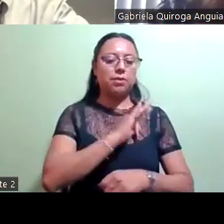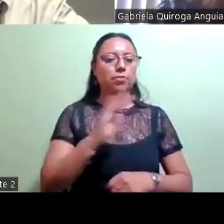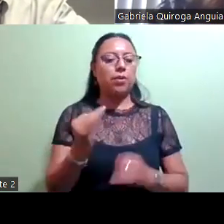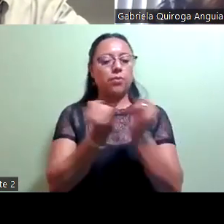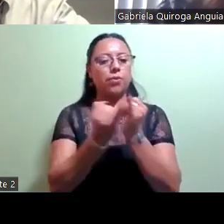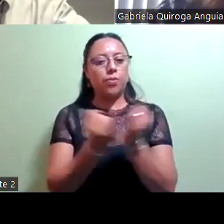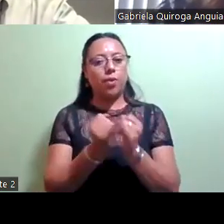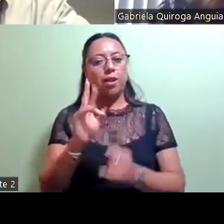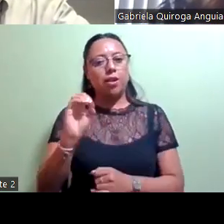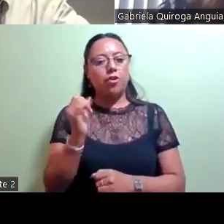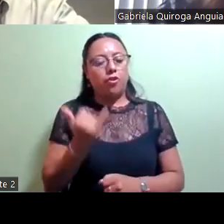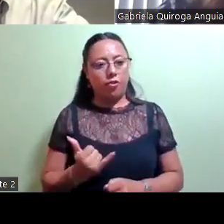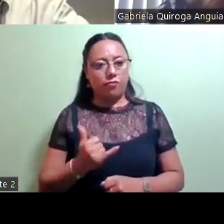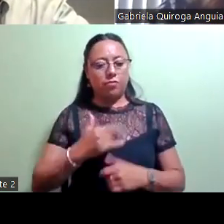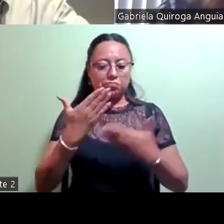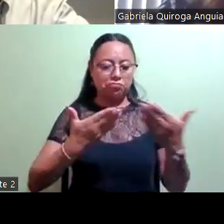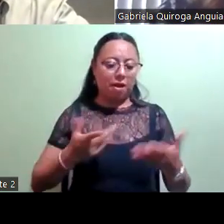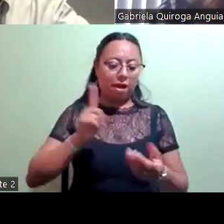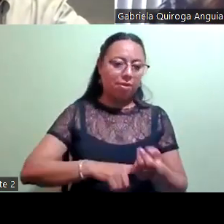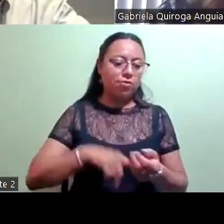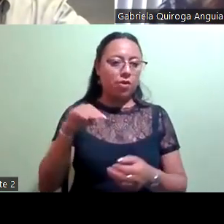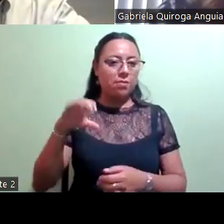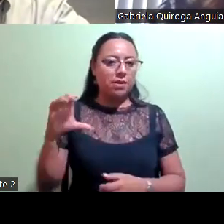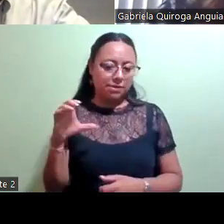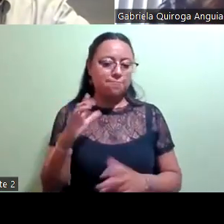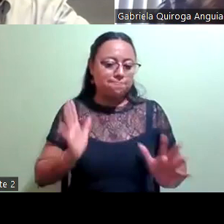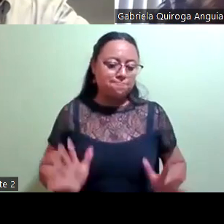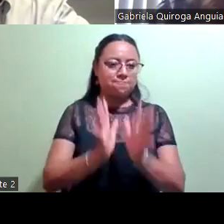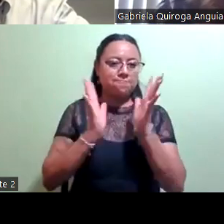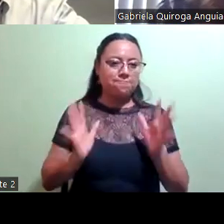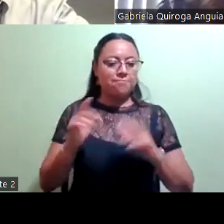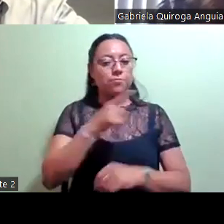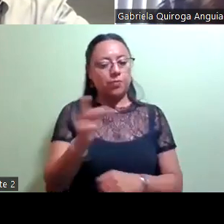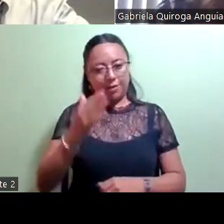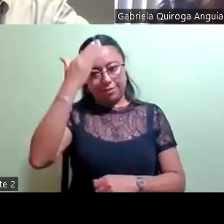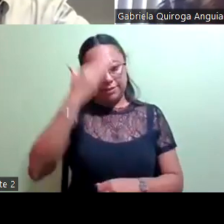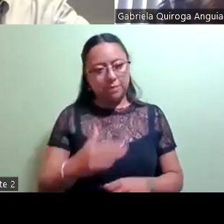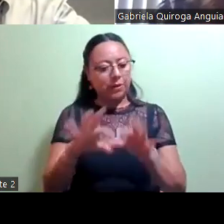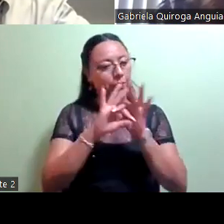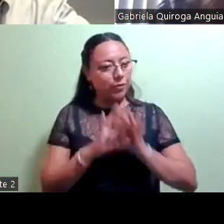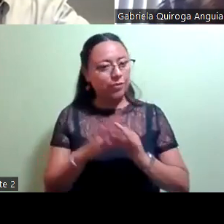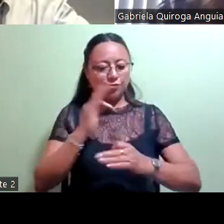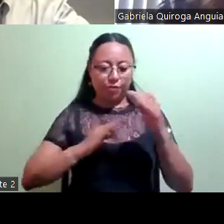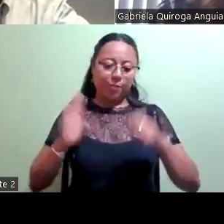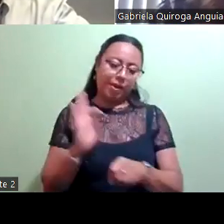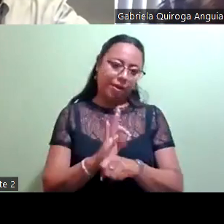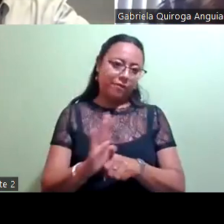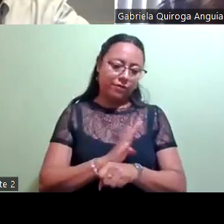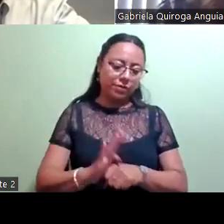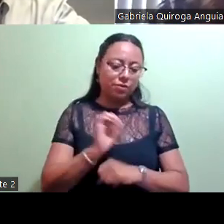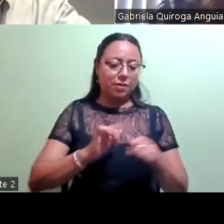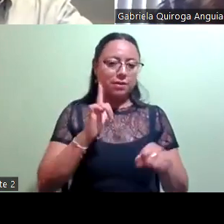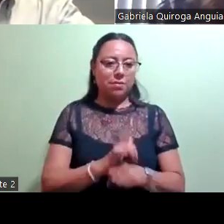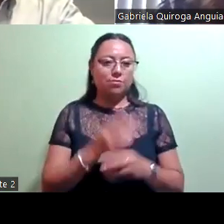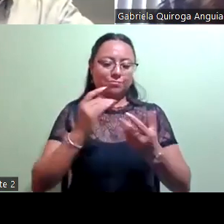el impulso que le está dando este tema desde Movimiento Ciudadano y pues que sepan que la unión hace la fuerza en la causa animal. Entonces, ese era mi mensaje, presidente. Muchísimas gracias a